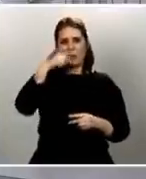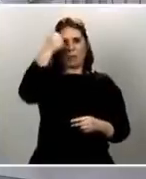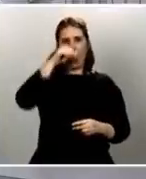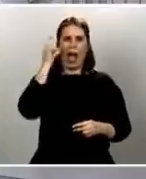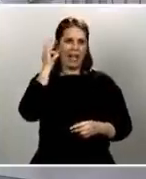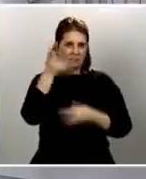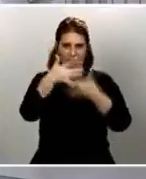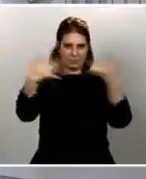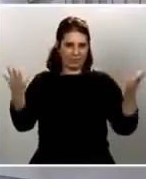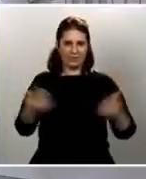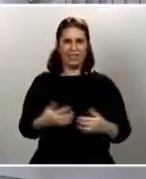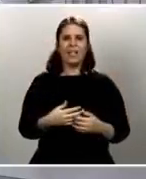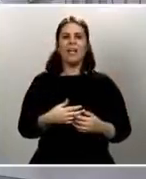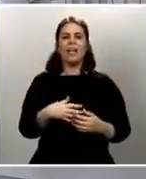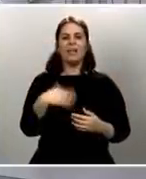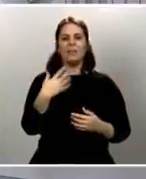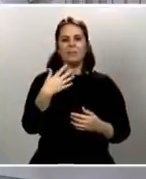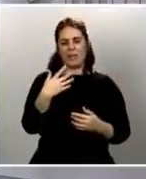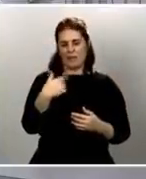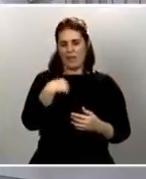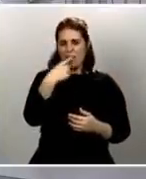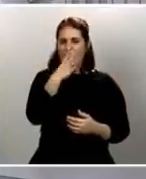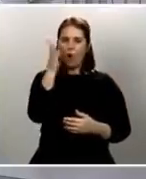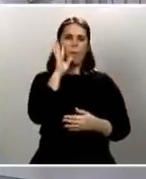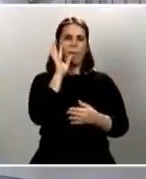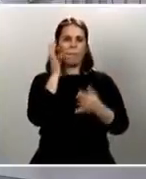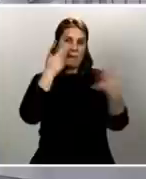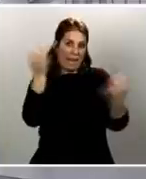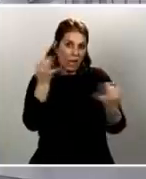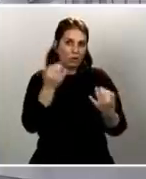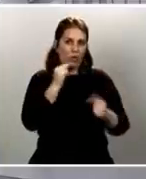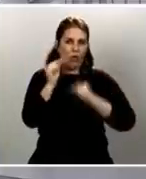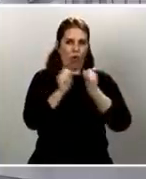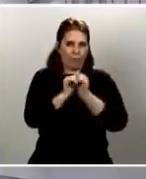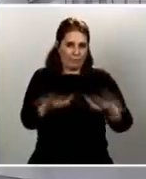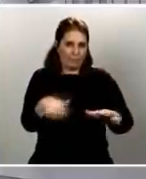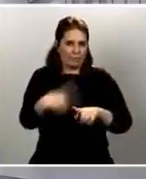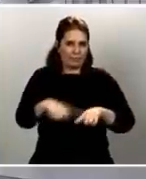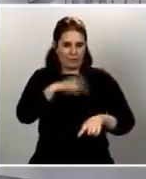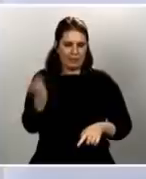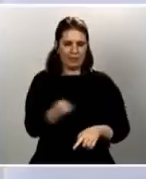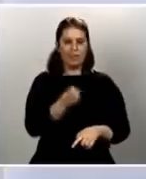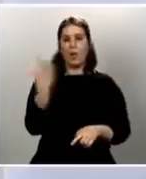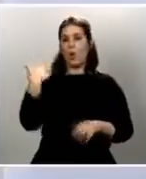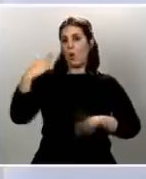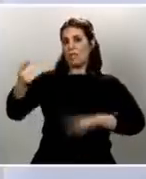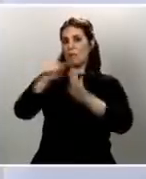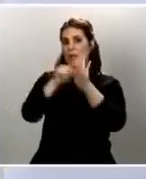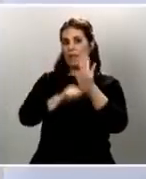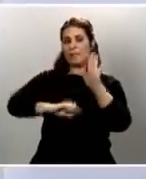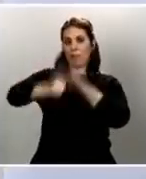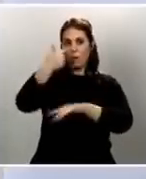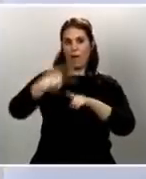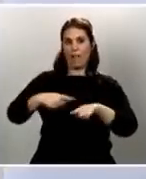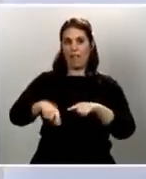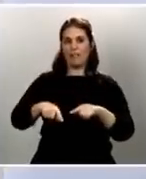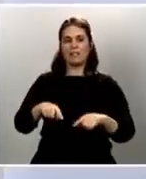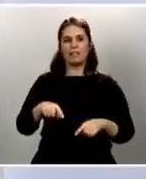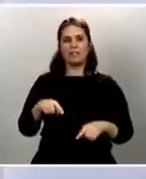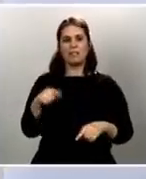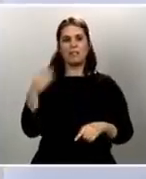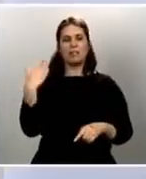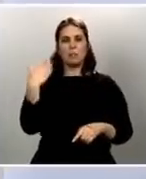Por extremadamente peligroso en el contagio y transmisión. Tras as últimas medidas aprobadas e anunciadas, teme que se poda producir aquel peligro ou non era tal?